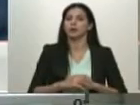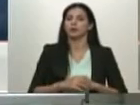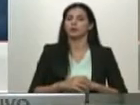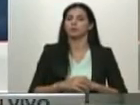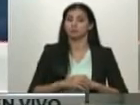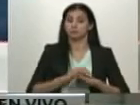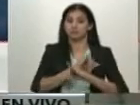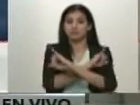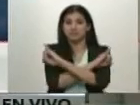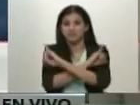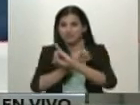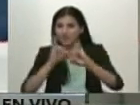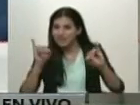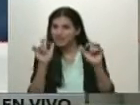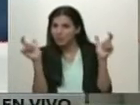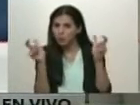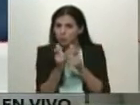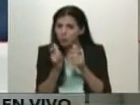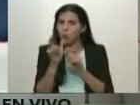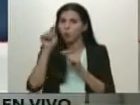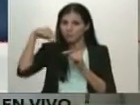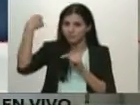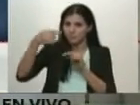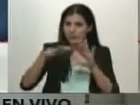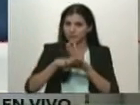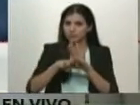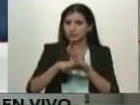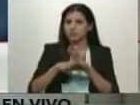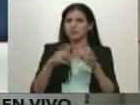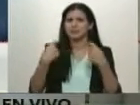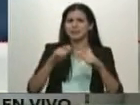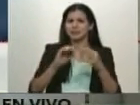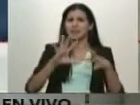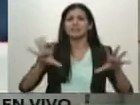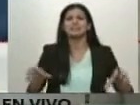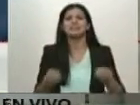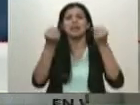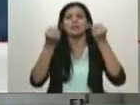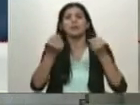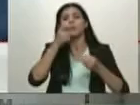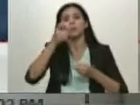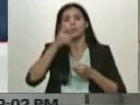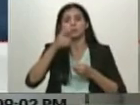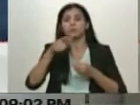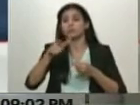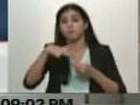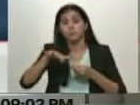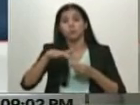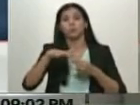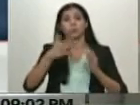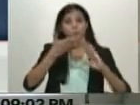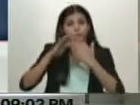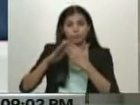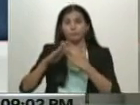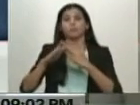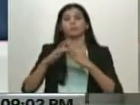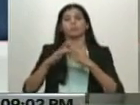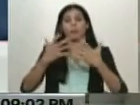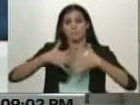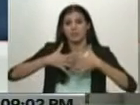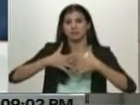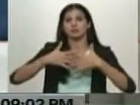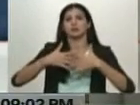con las medidas de recuperación de todas las empresas públicas, estatales, socialistas, comunales,